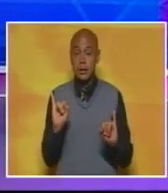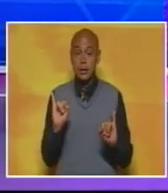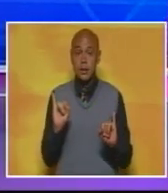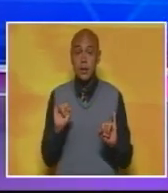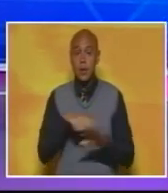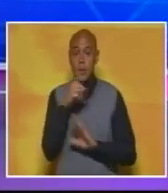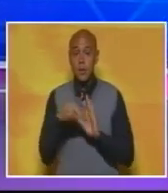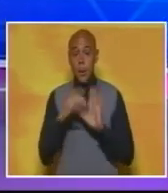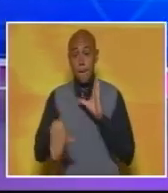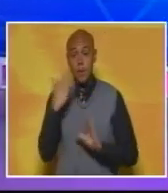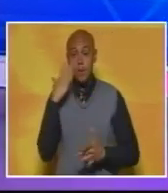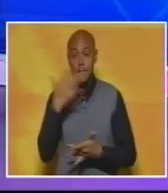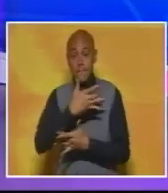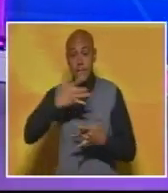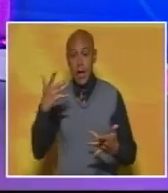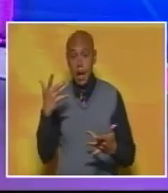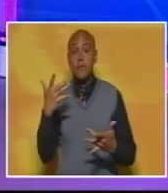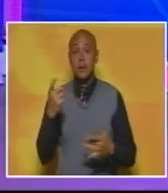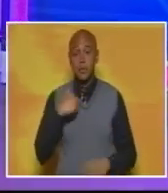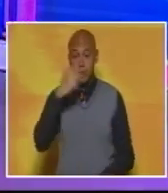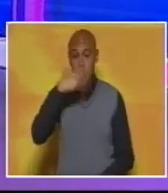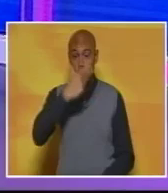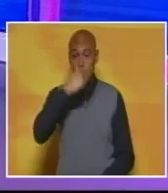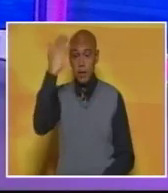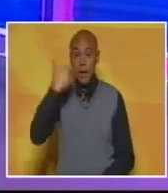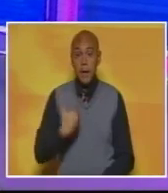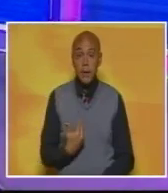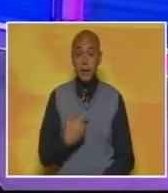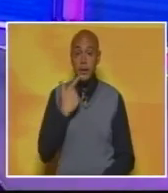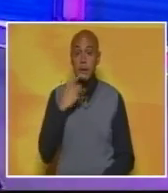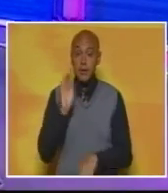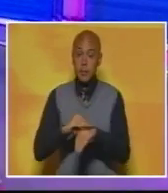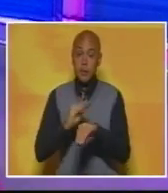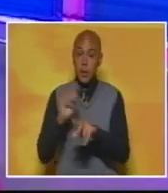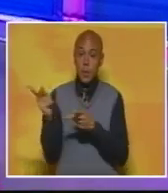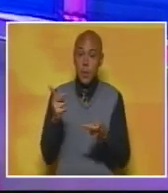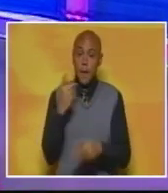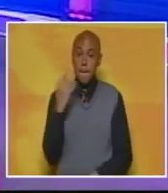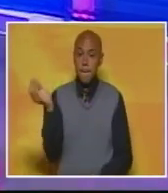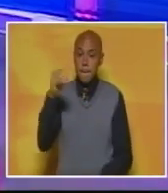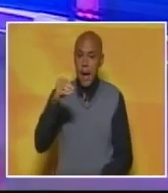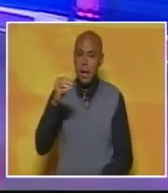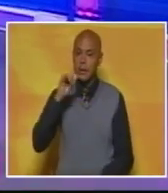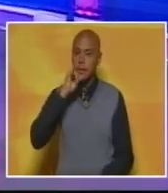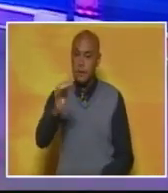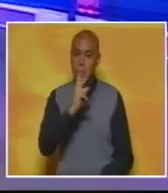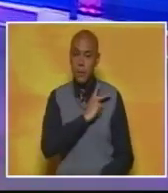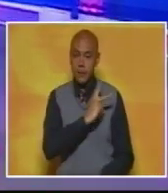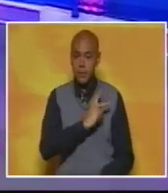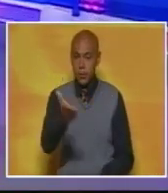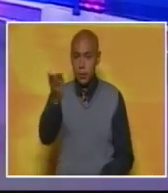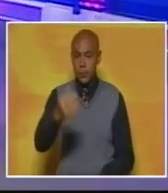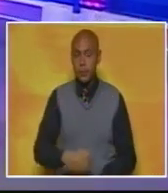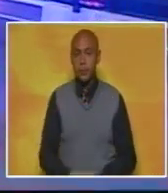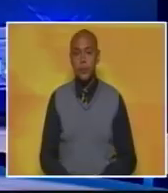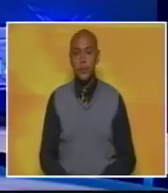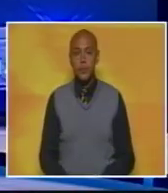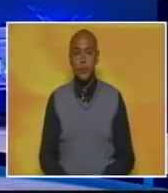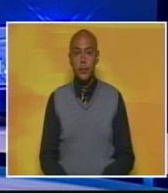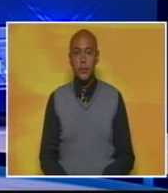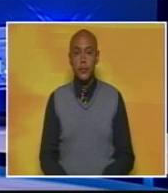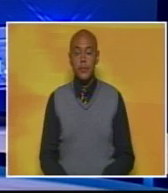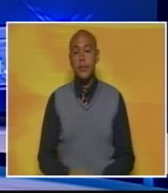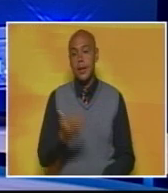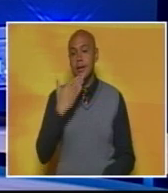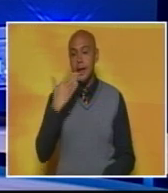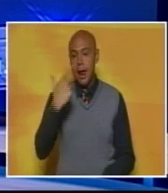su sección Estrenos y Estrellas, amigos. Yo soy Nieves Oteldo y la invitación a que continúen con más de su noticiero Venevisión.